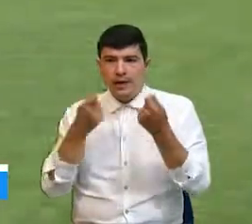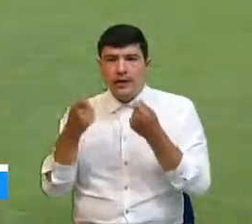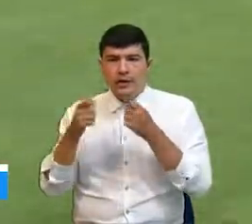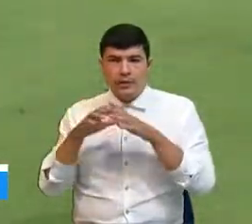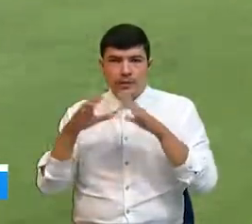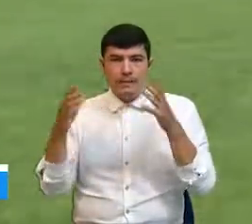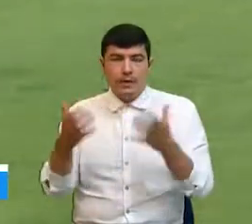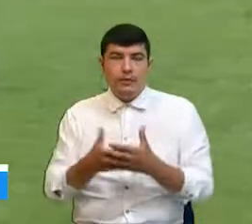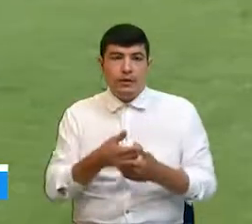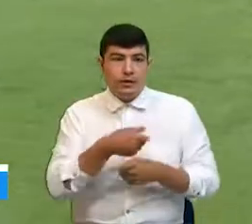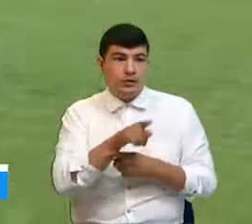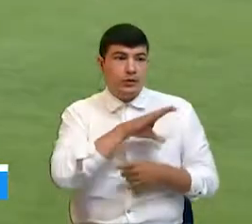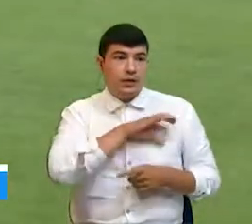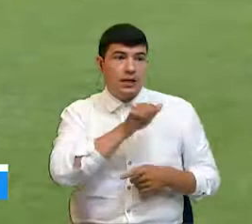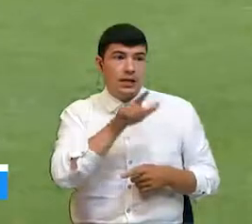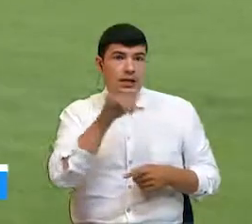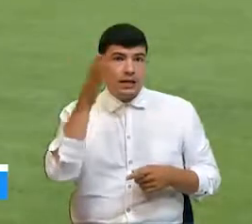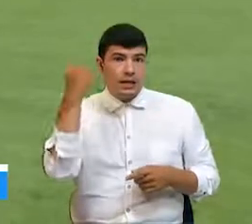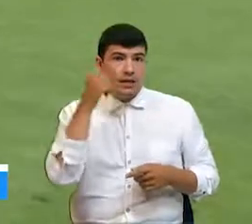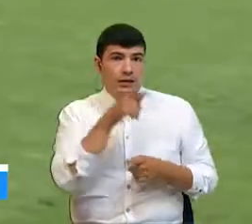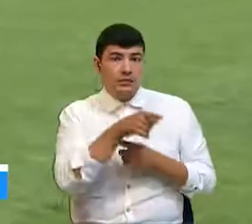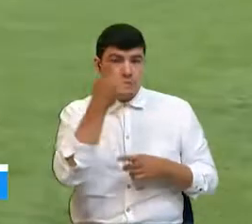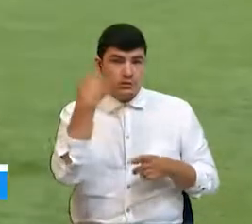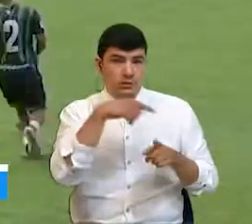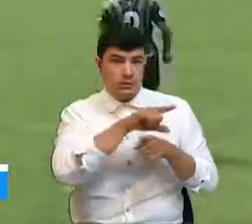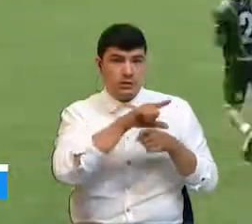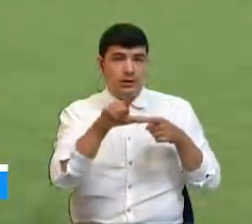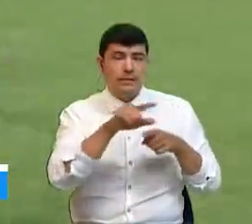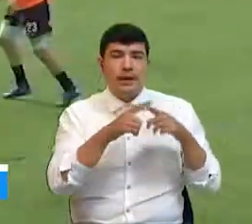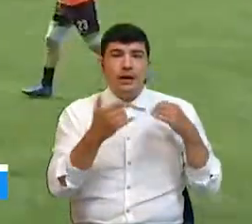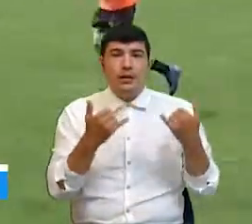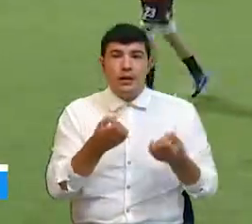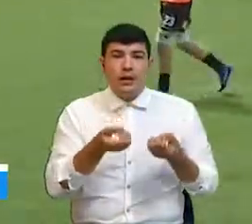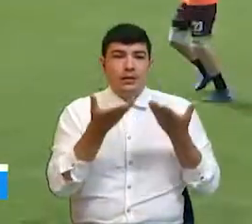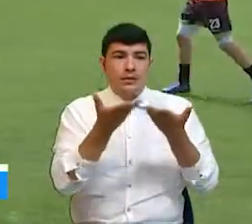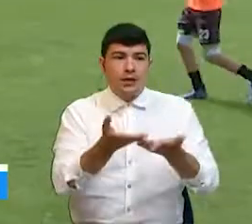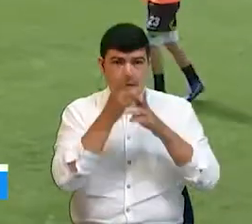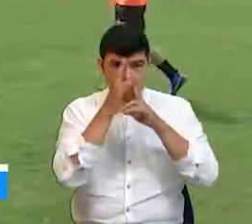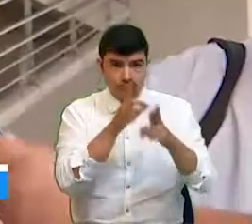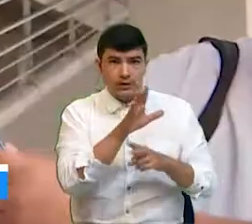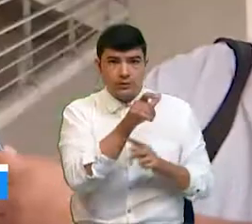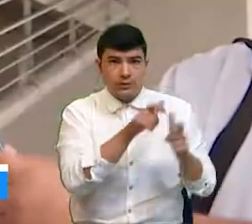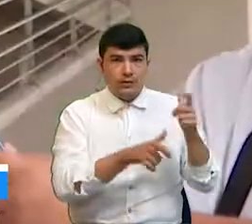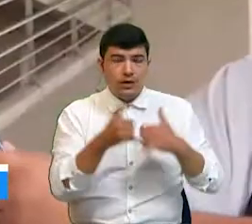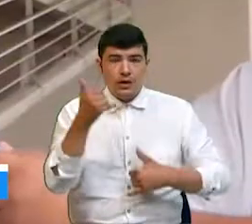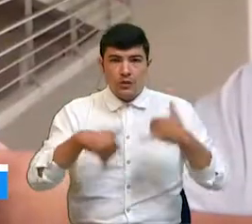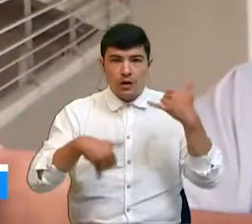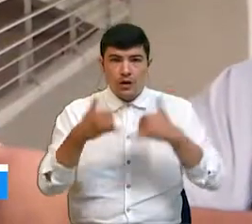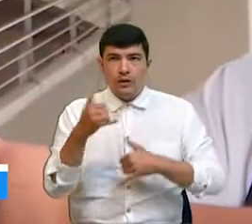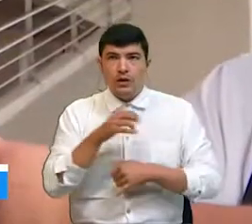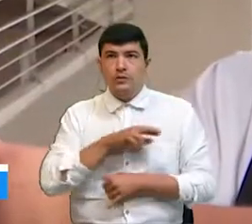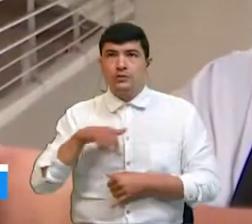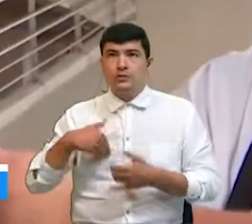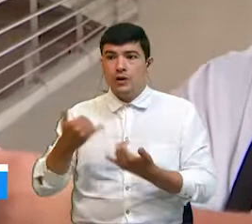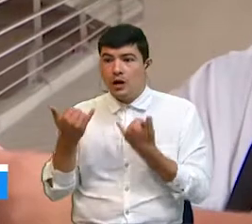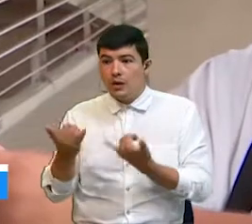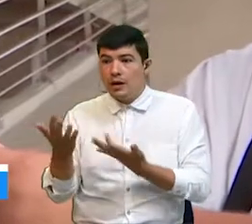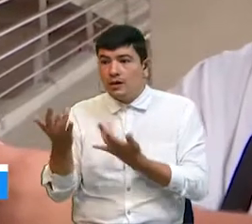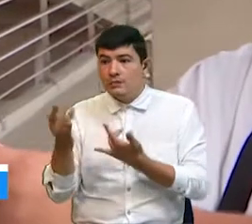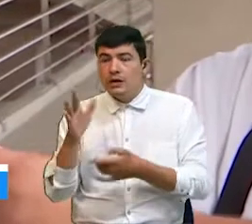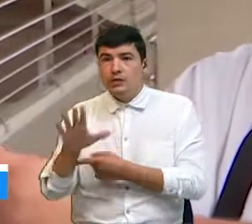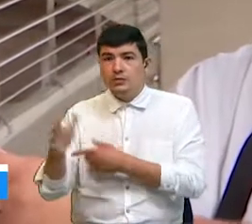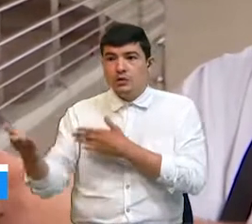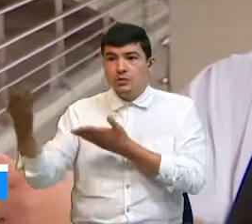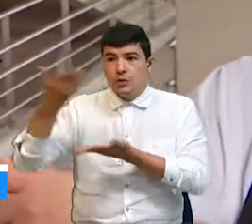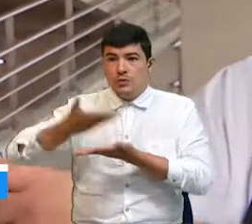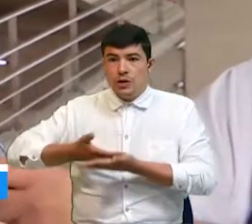rival, Deportivo Cali, viene de ser protagonista el semestre anterior y genera respeto entre los jugadores leopardos. Estamos a la espera de lo que va a venir a proponer y